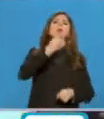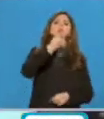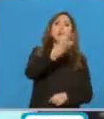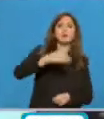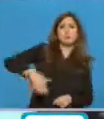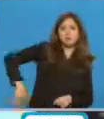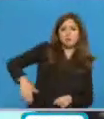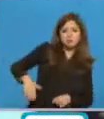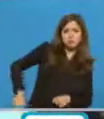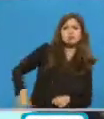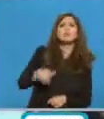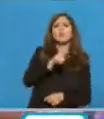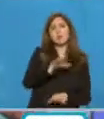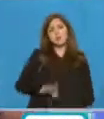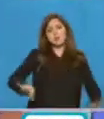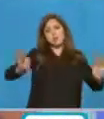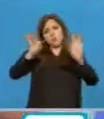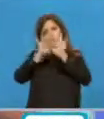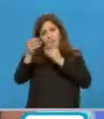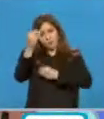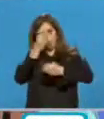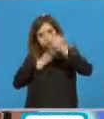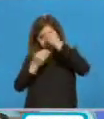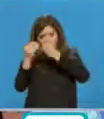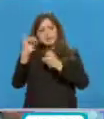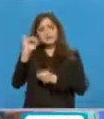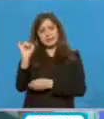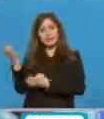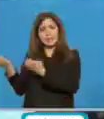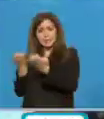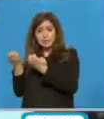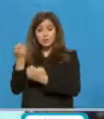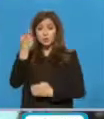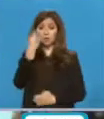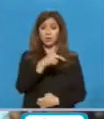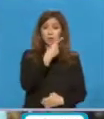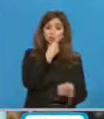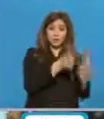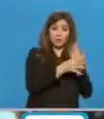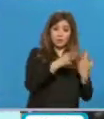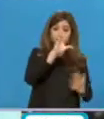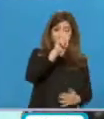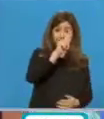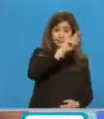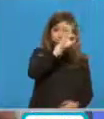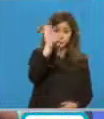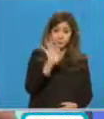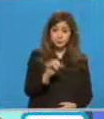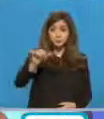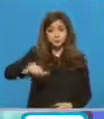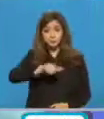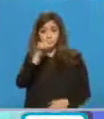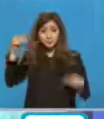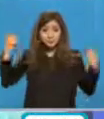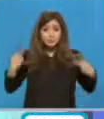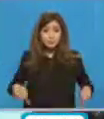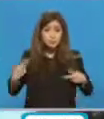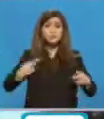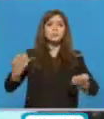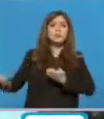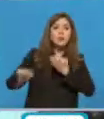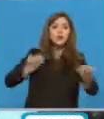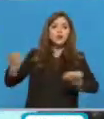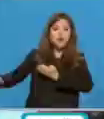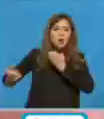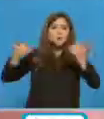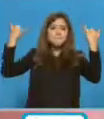es muy importante la alimentación, casi en un 70%. Y es que muchas personas a veces en el gimnasio se desviven por el ejercicio, pero si no comes bien,